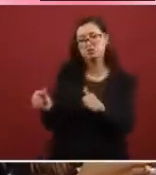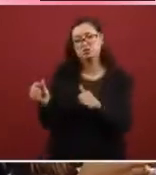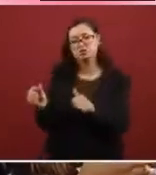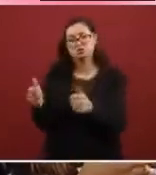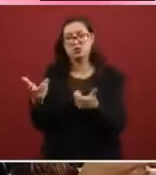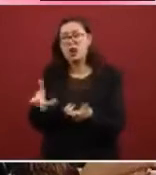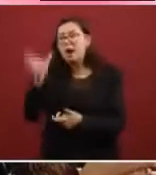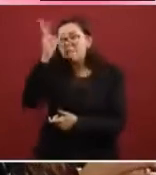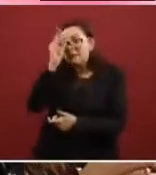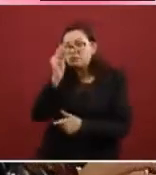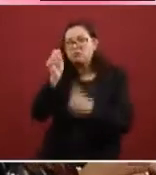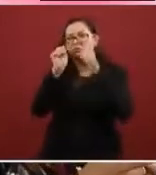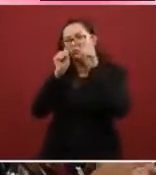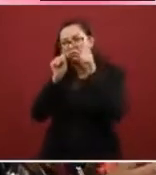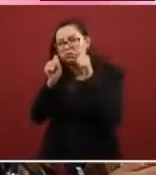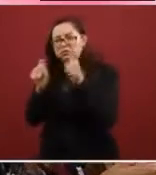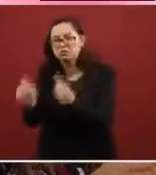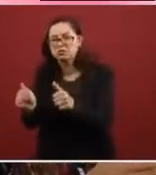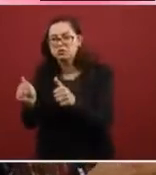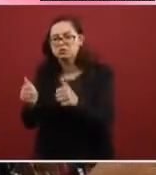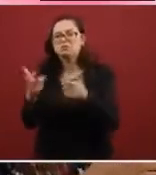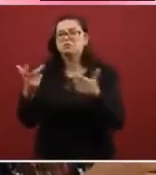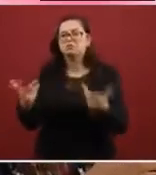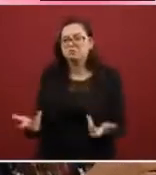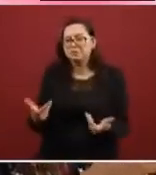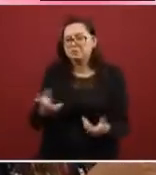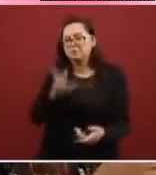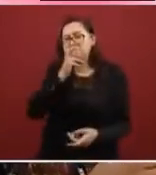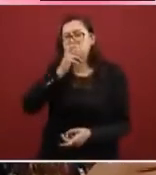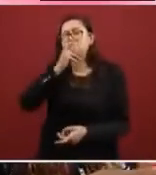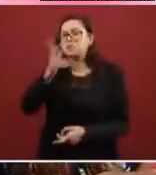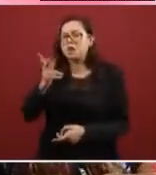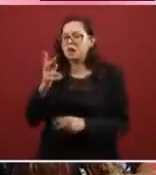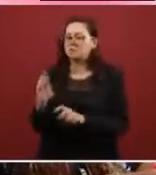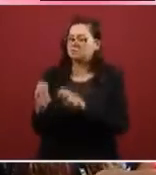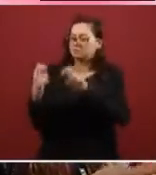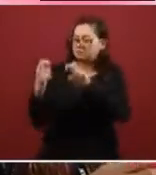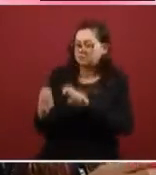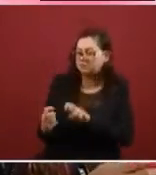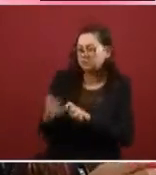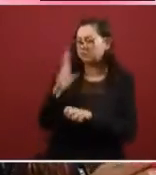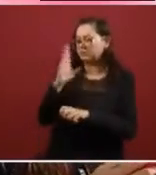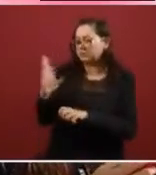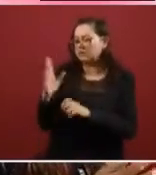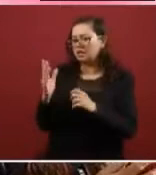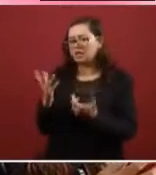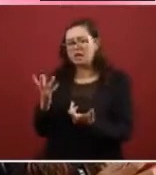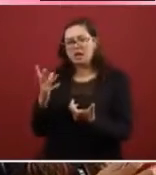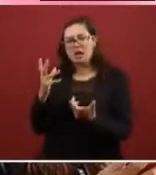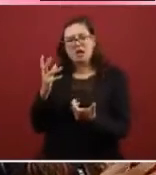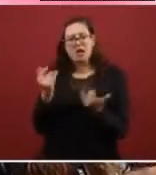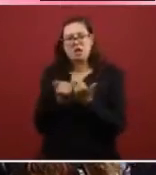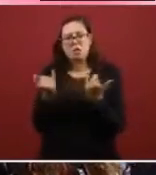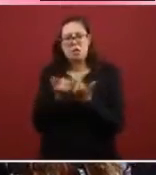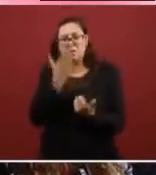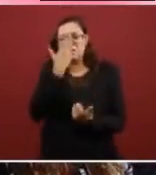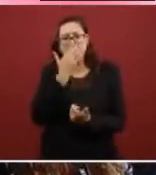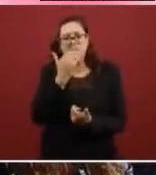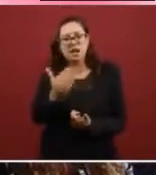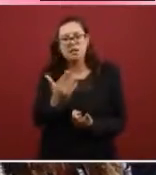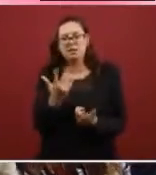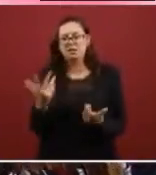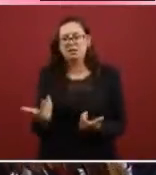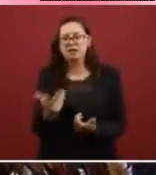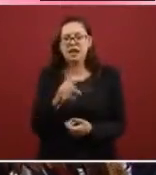aprender a escuchar to learn y aprender to listen, a dar la palabra to learn to y sentarse como iguales. Él habla de un concepto maya Tojolabal, la han, la